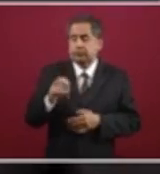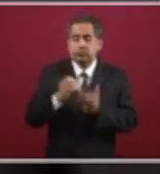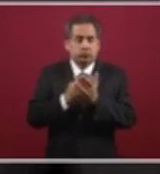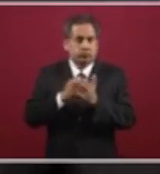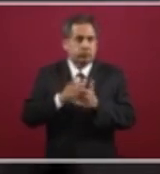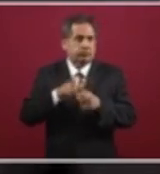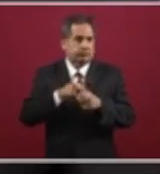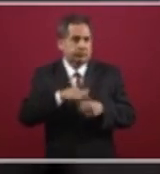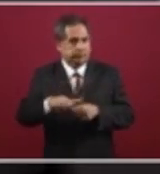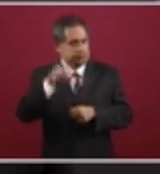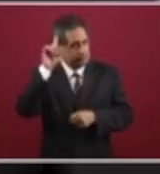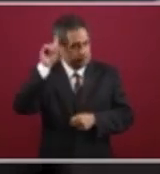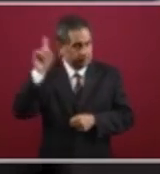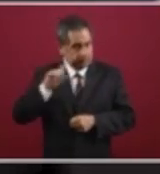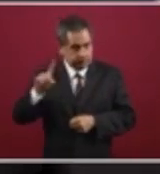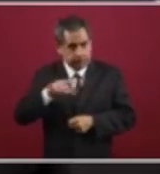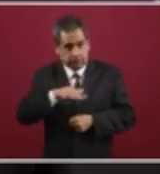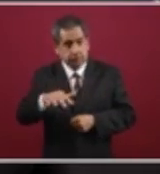Zacatecas. Ahí está